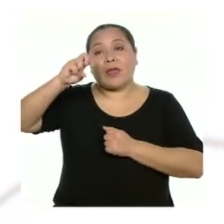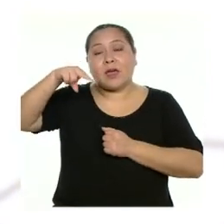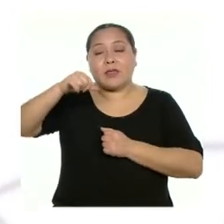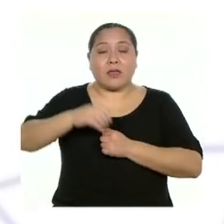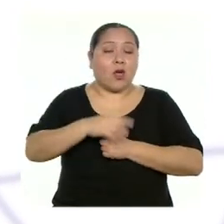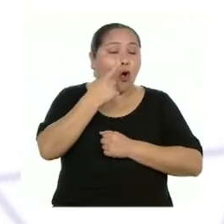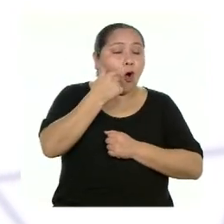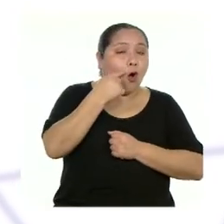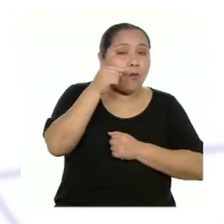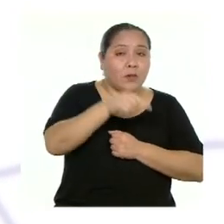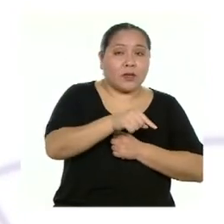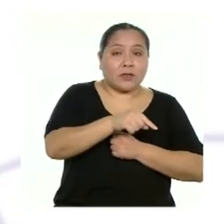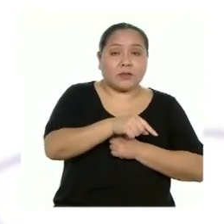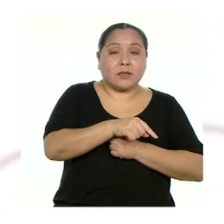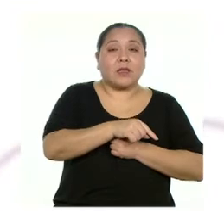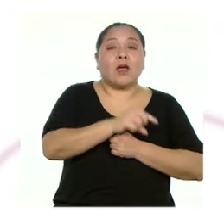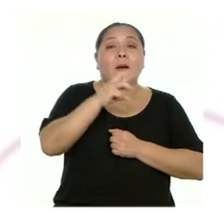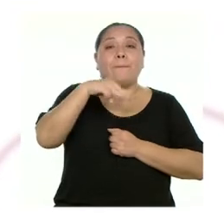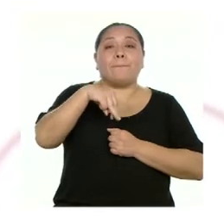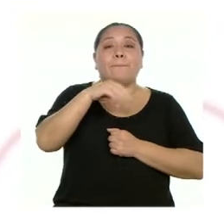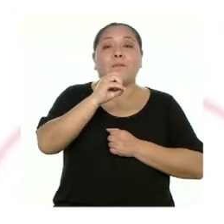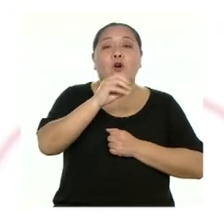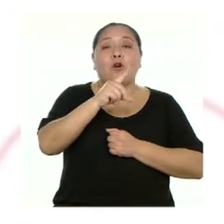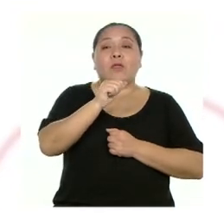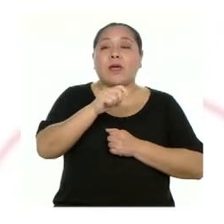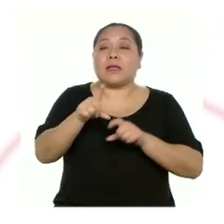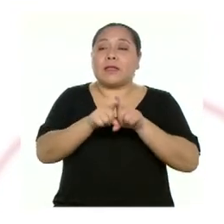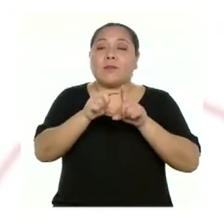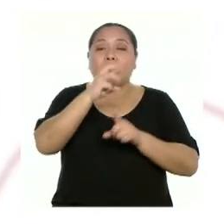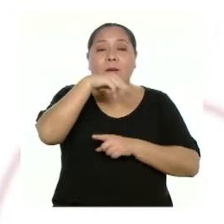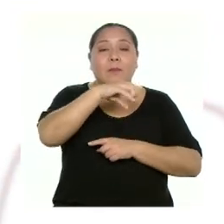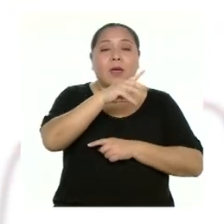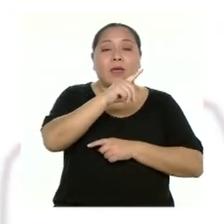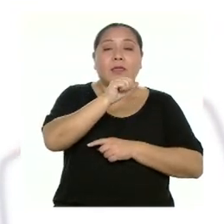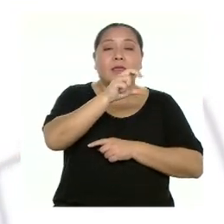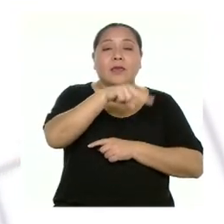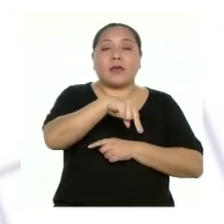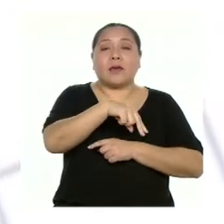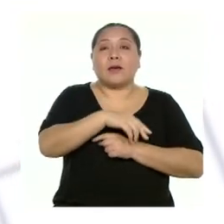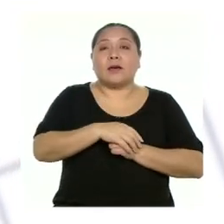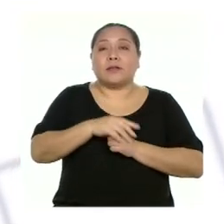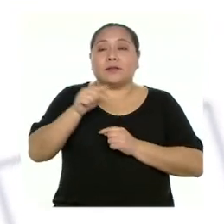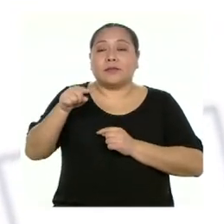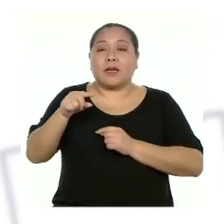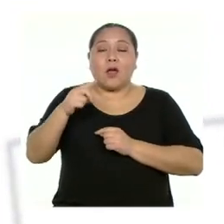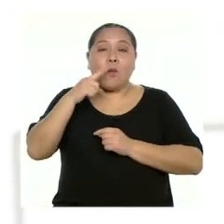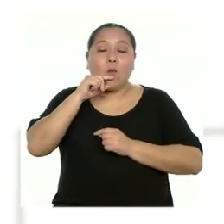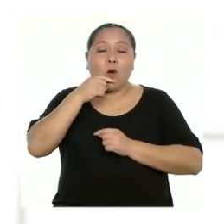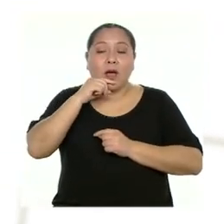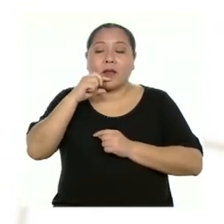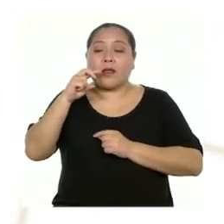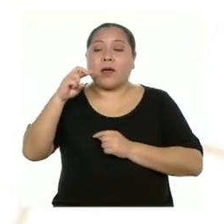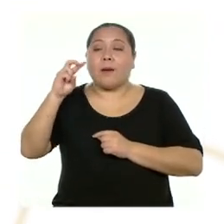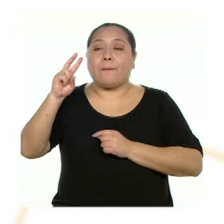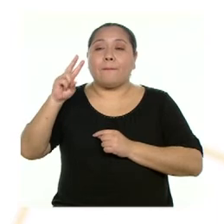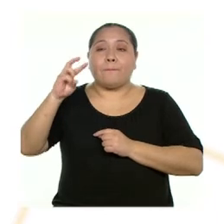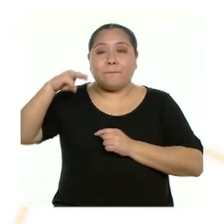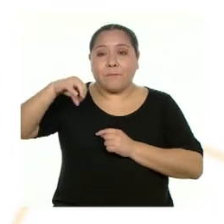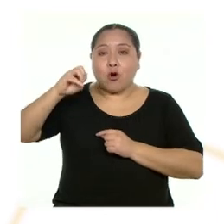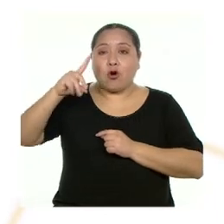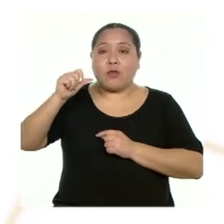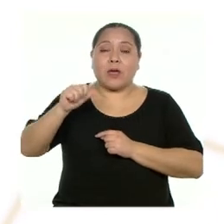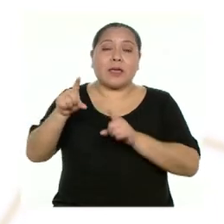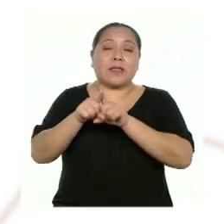género masculino, valor de moda y valor de media. A nivel de género femenino, valor de moda y valor de